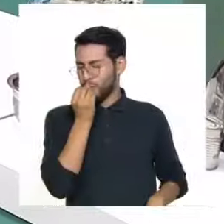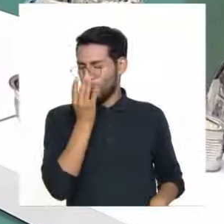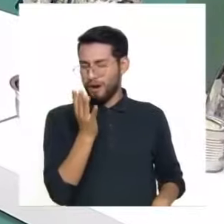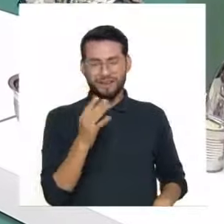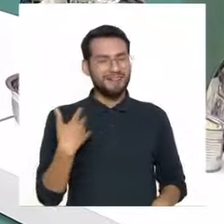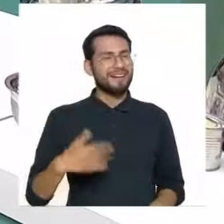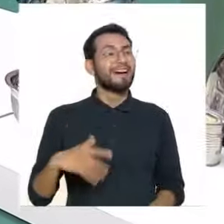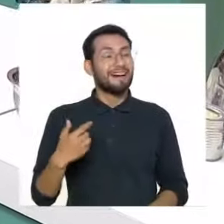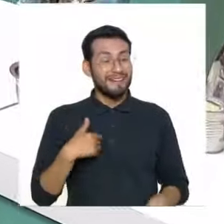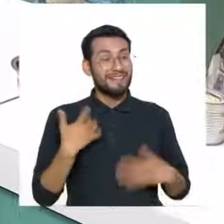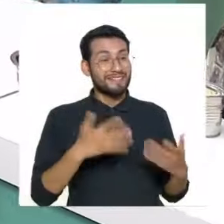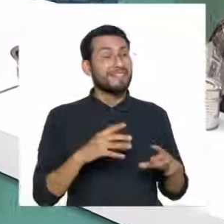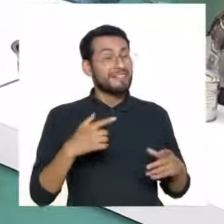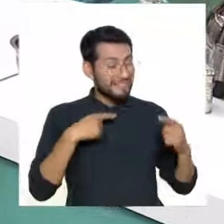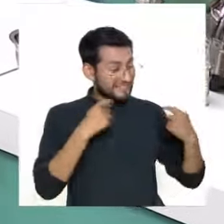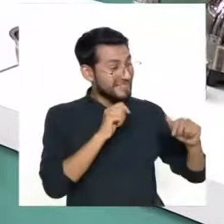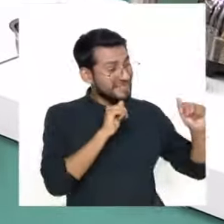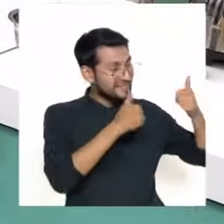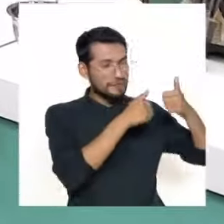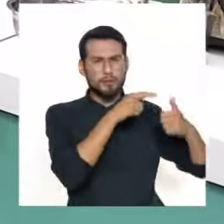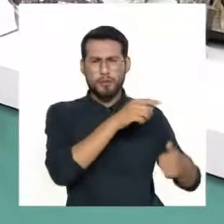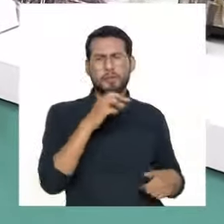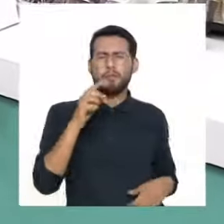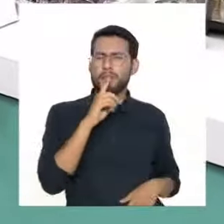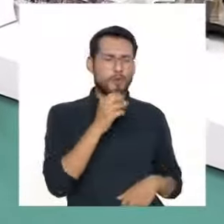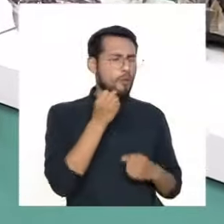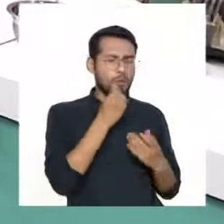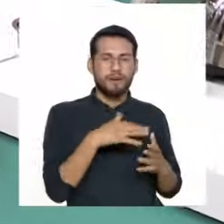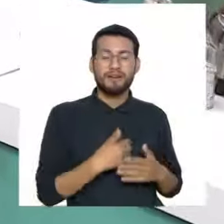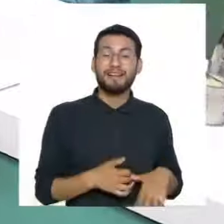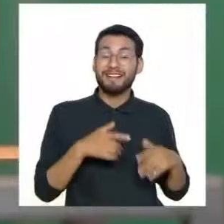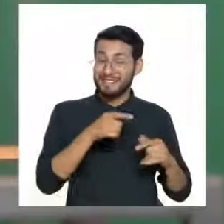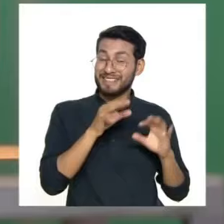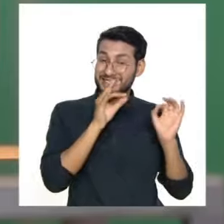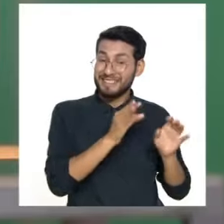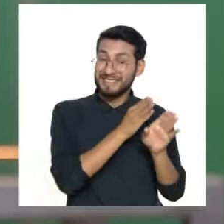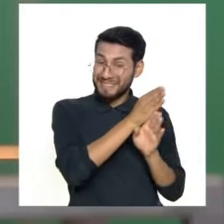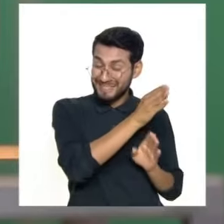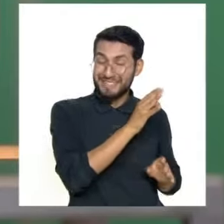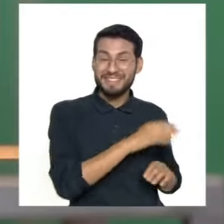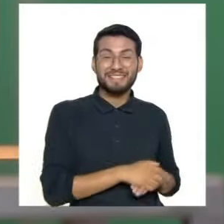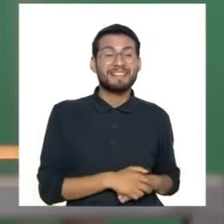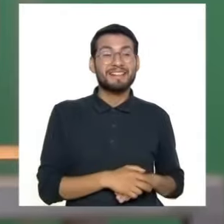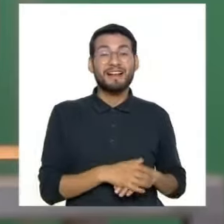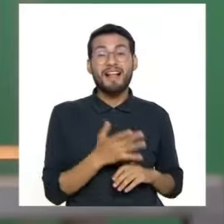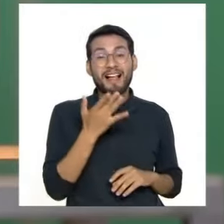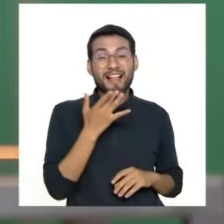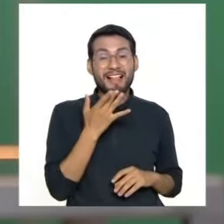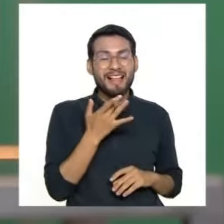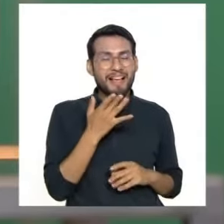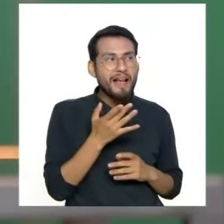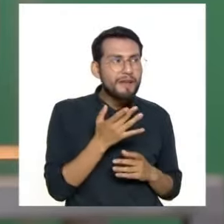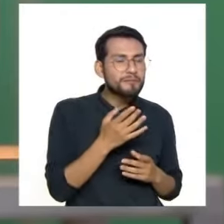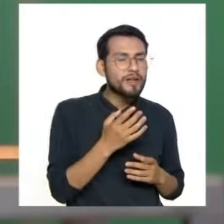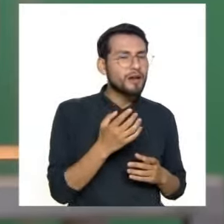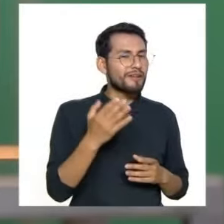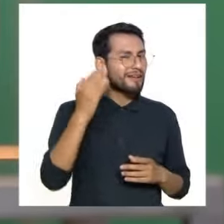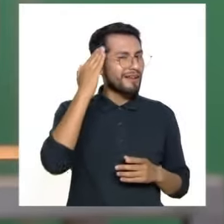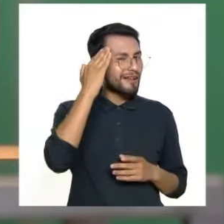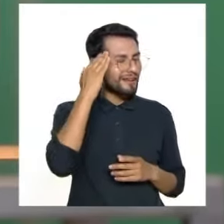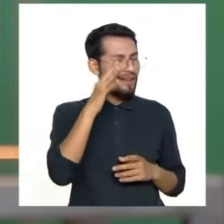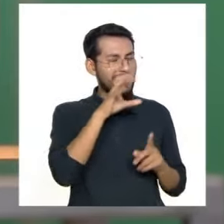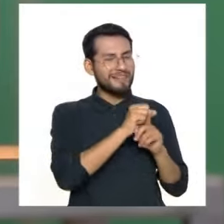día lo retamos y es una maravilla entonces creo que también en ese en ese aspecto el el paladar se educa no el paladar se educa